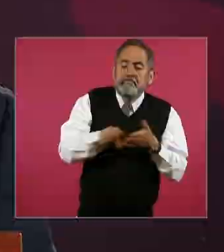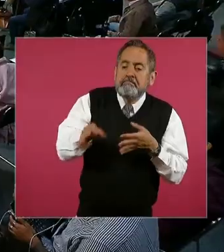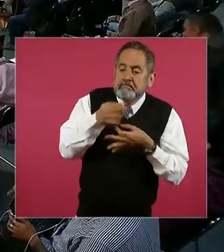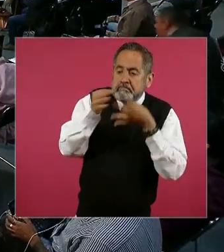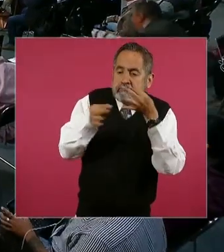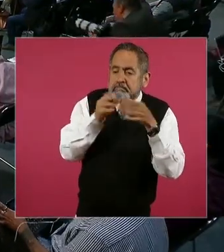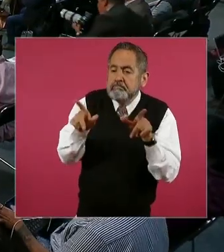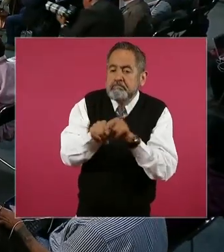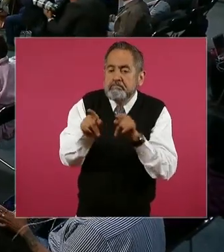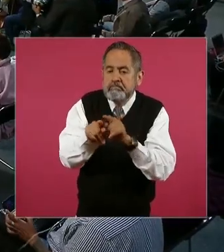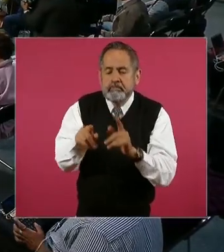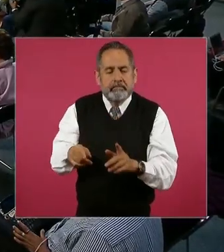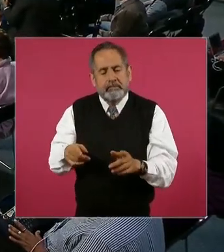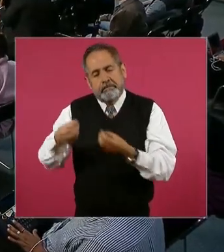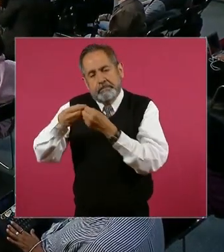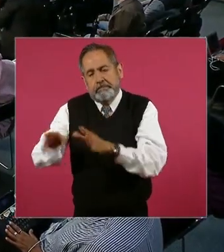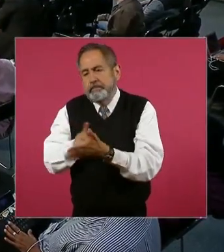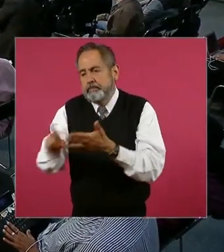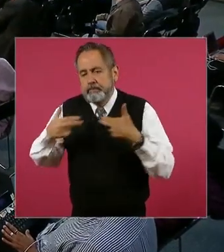punto